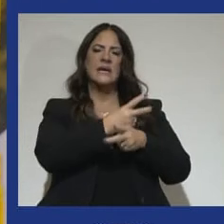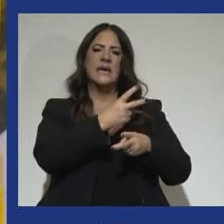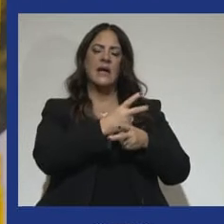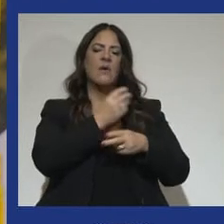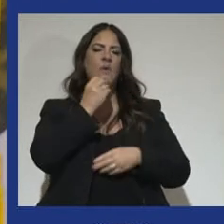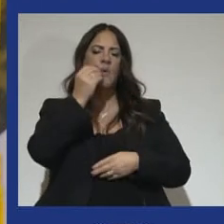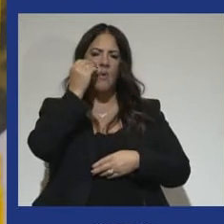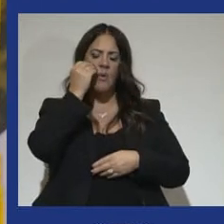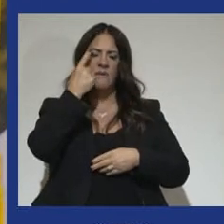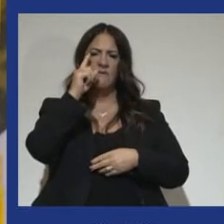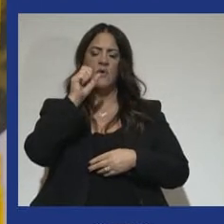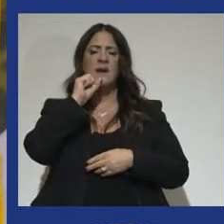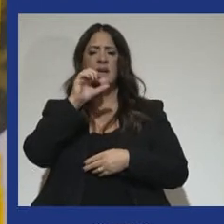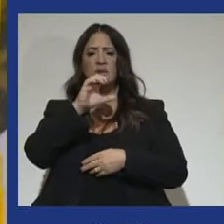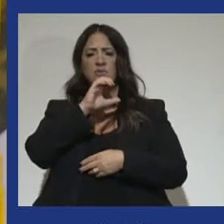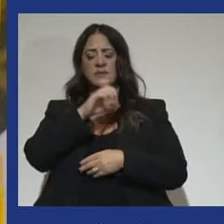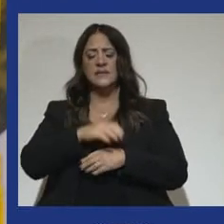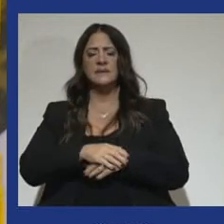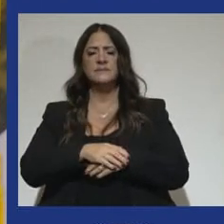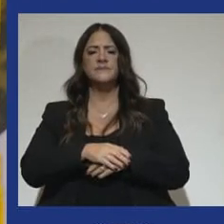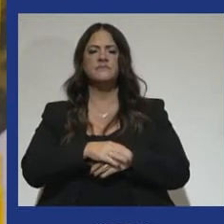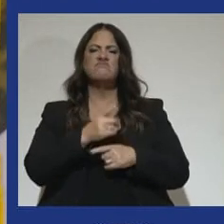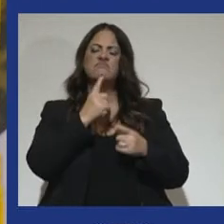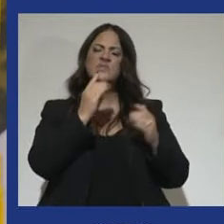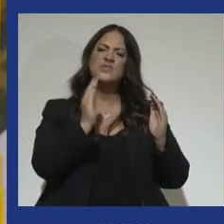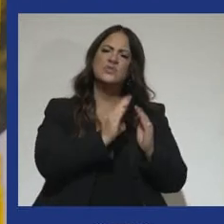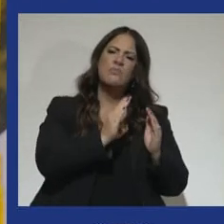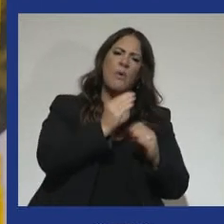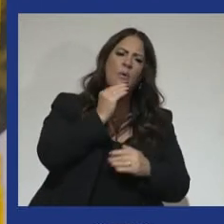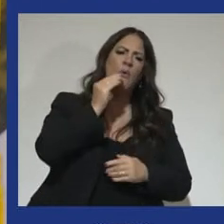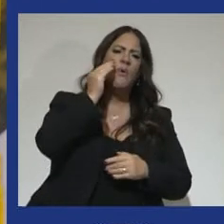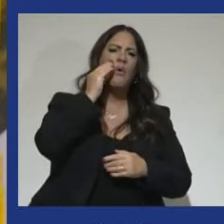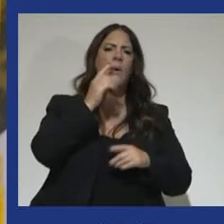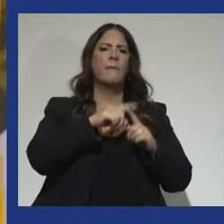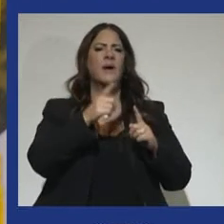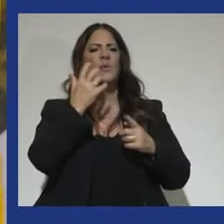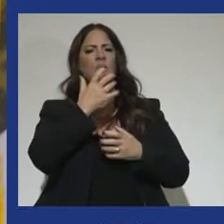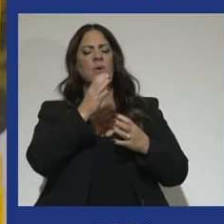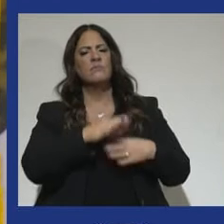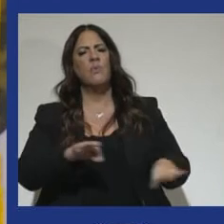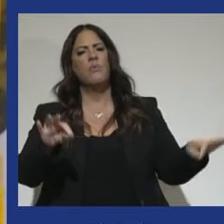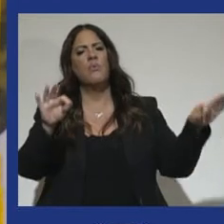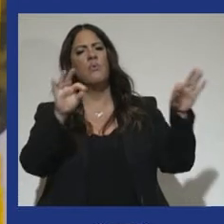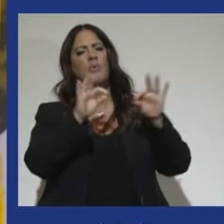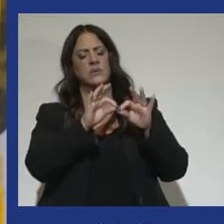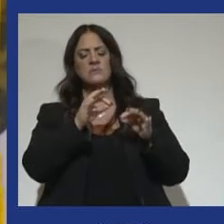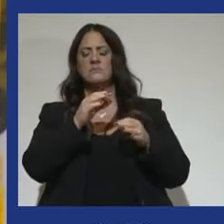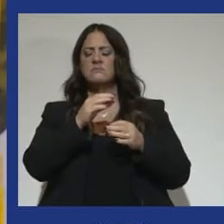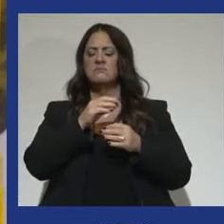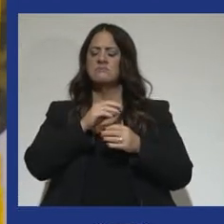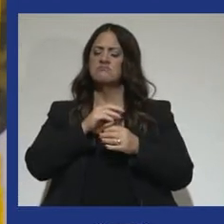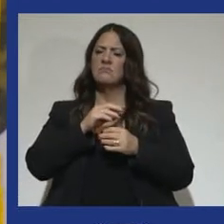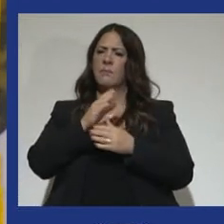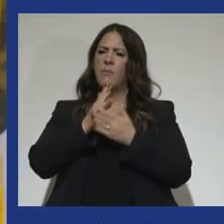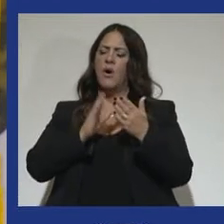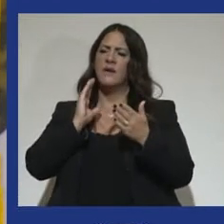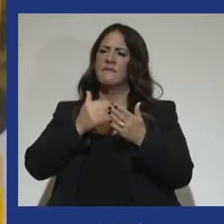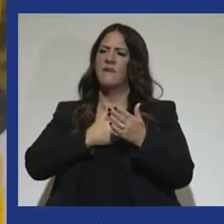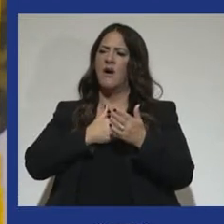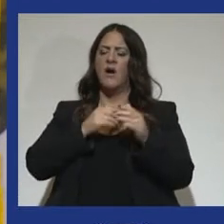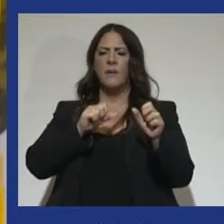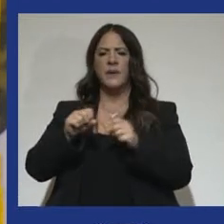e instalaciones para viviendas para personas de avanzada edad que es sumamente una parte sumamente